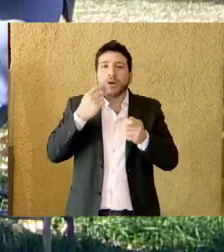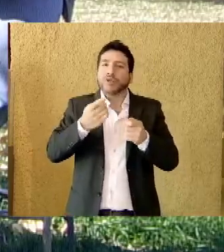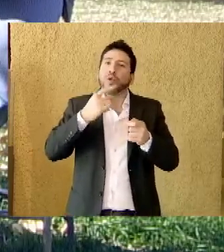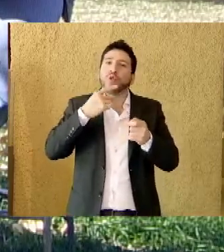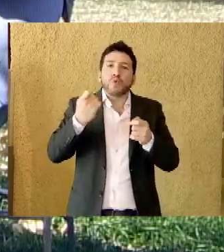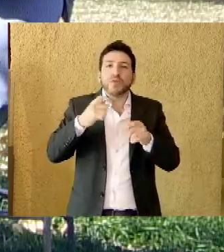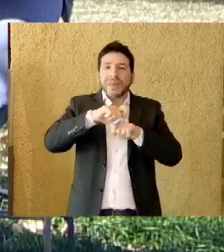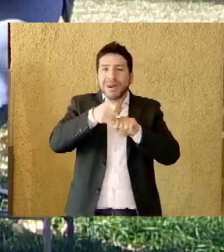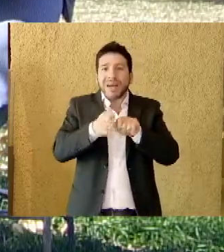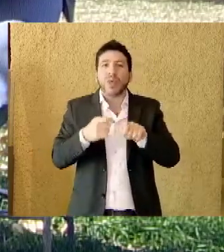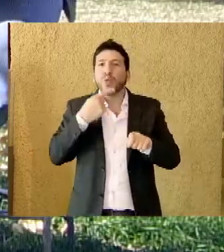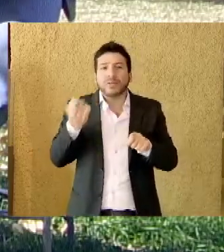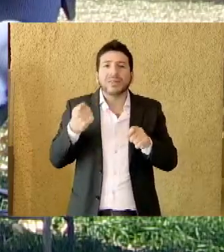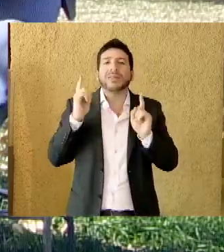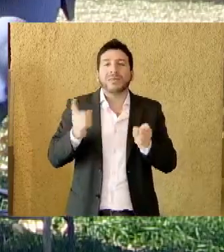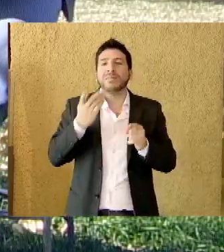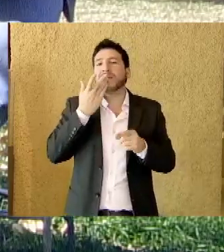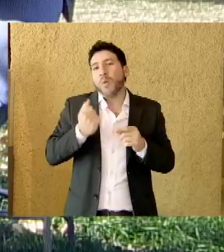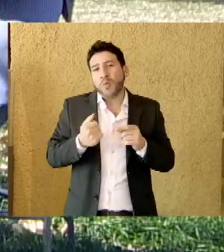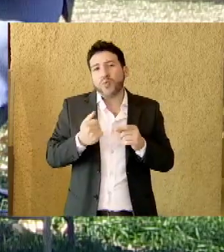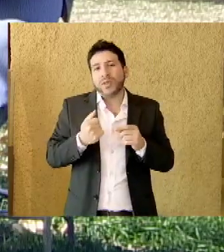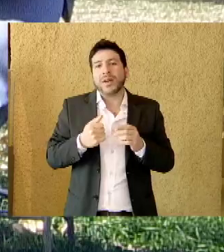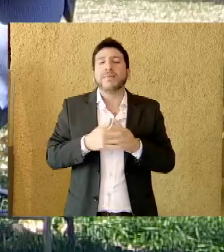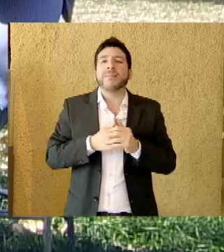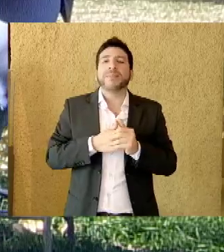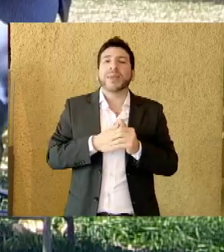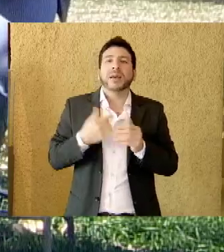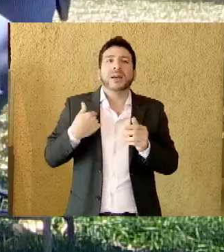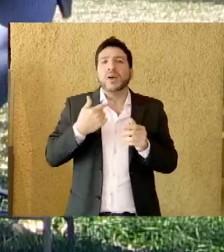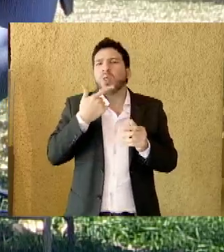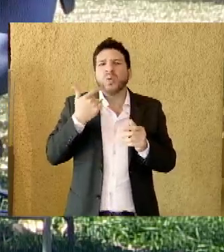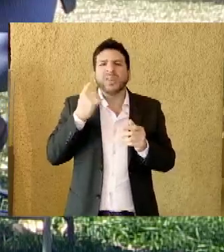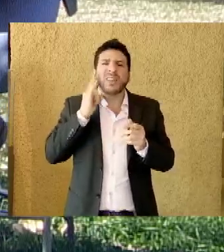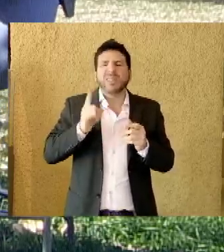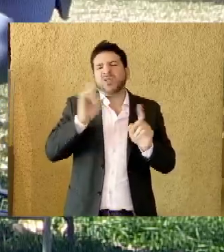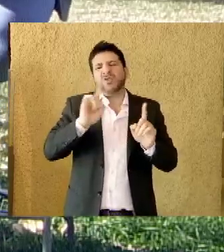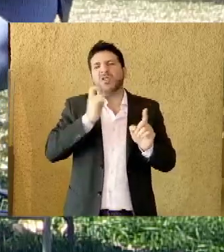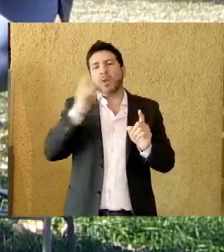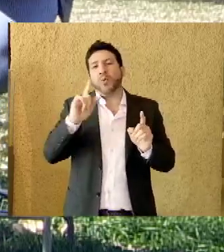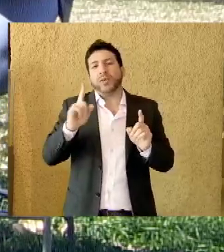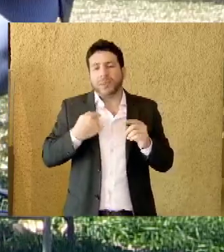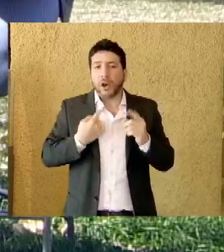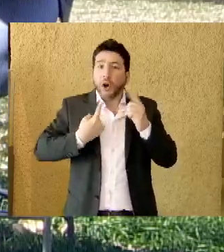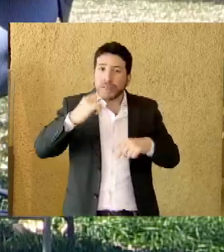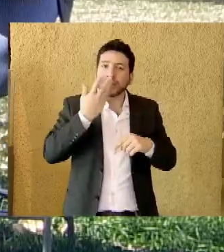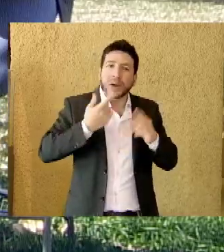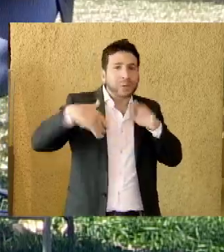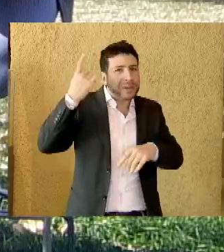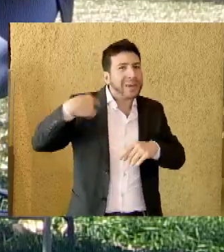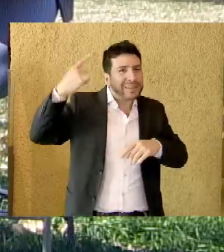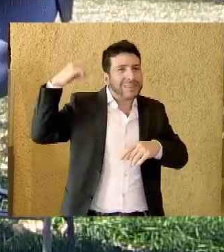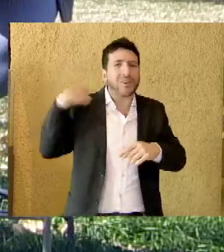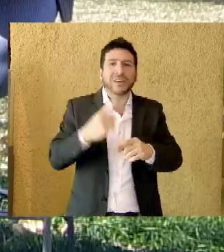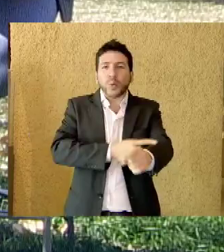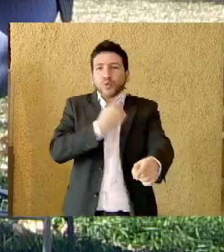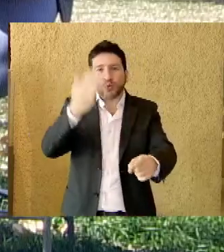bien. De los dulces, ¿sí? Sí. De membrillo. Los veo con de dulce de leche, no. Para mí el pastelito va de membrillo. Bien, al original y tradicional. Así